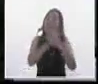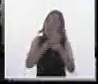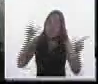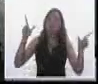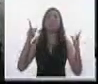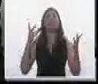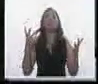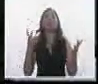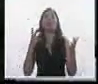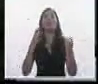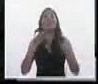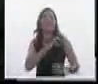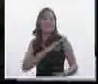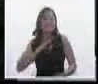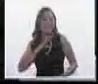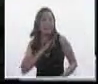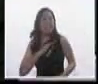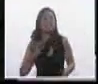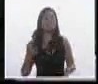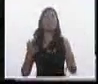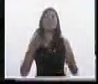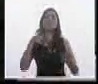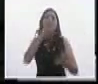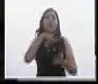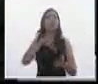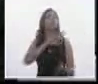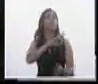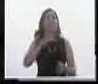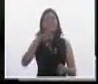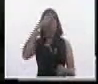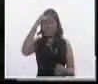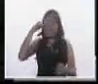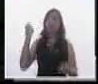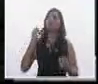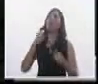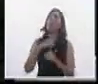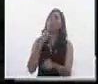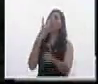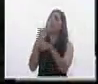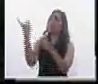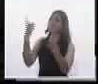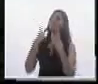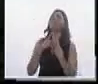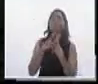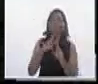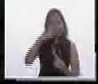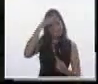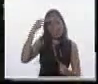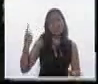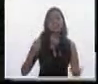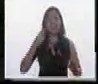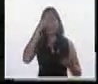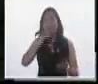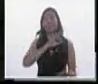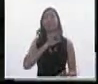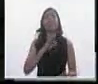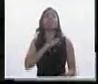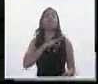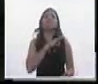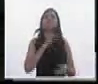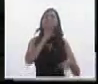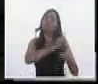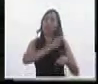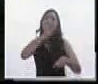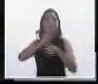libre de manera plena de que tengamos los espacios las oportunidades de encontrar esa plenitud